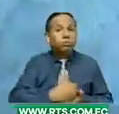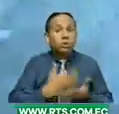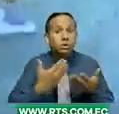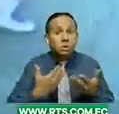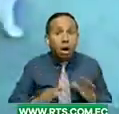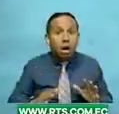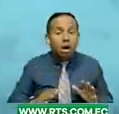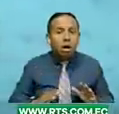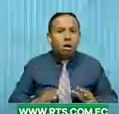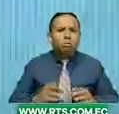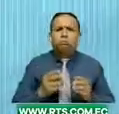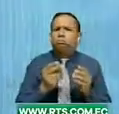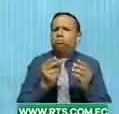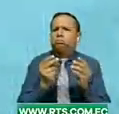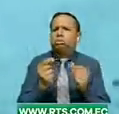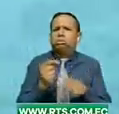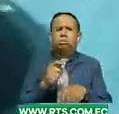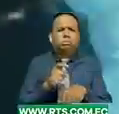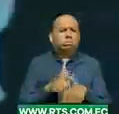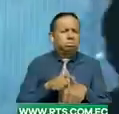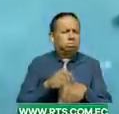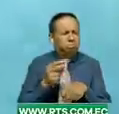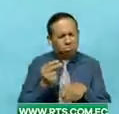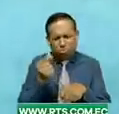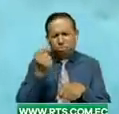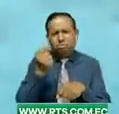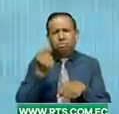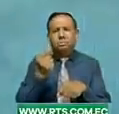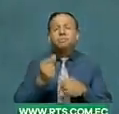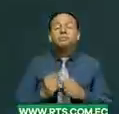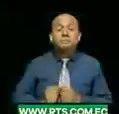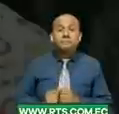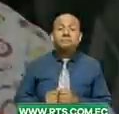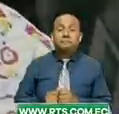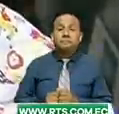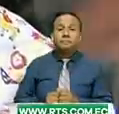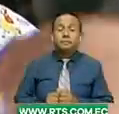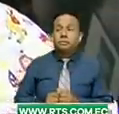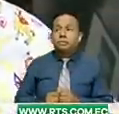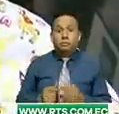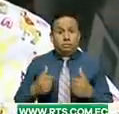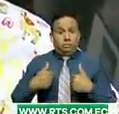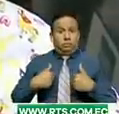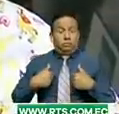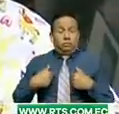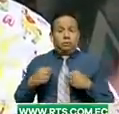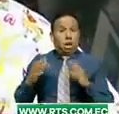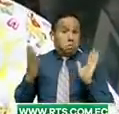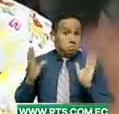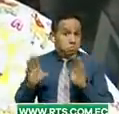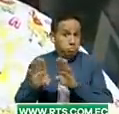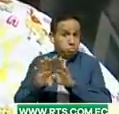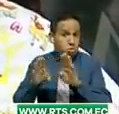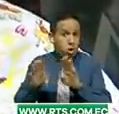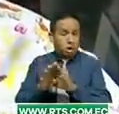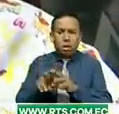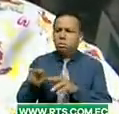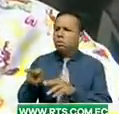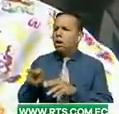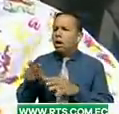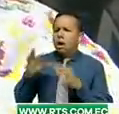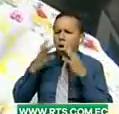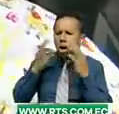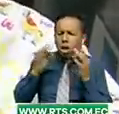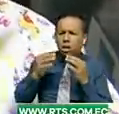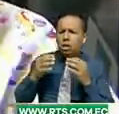Acción que no les tomó ni siquiera 20 segundos. Y aquí ya nosotros abrimos la puerta porque vimos al gatito desesperado.